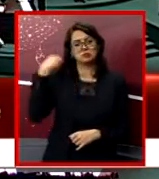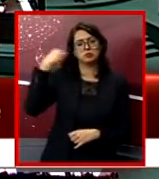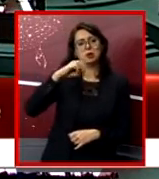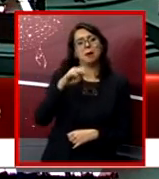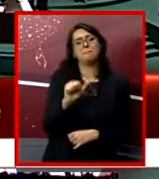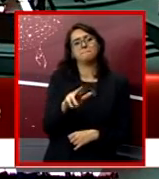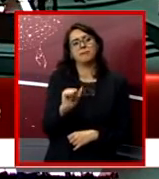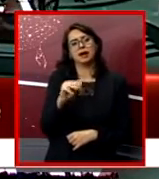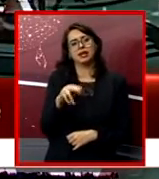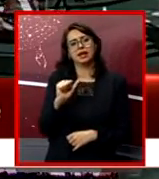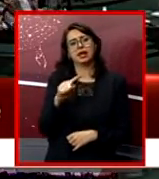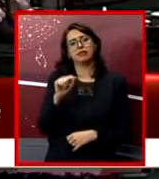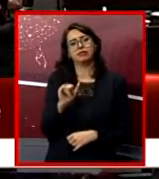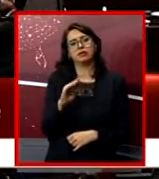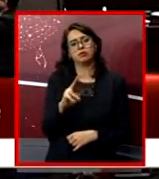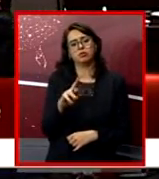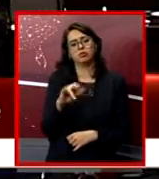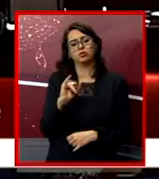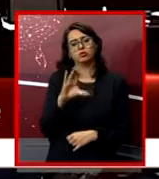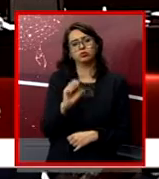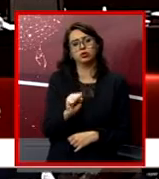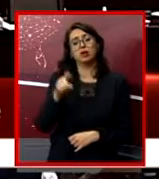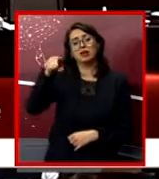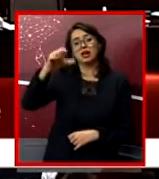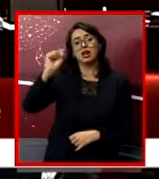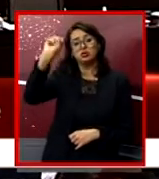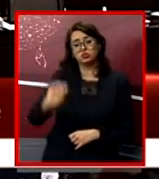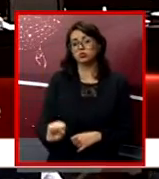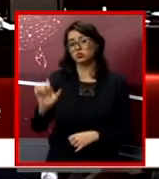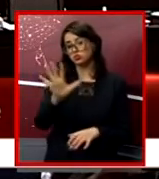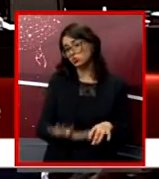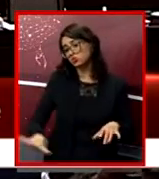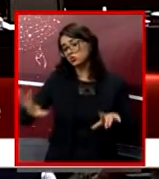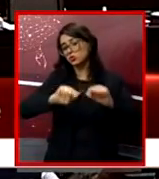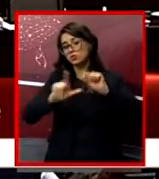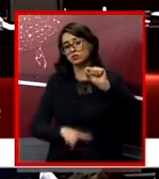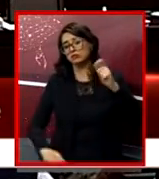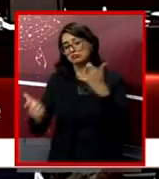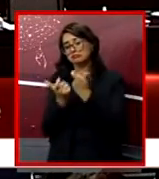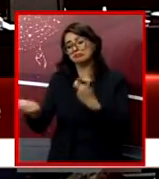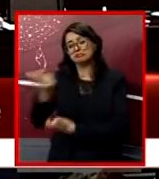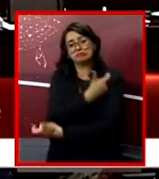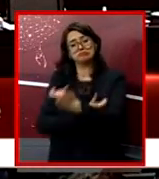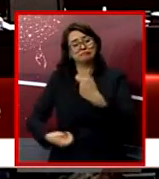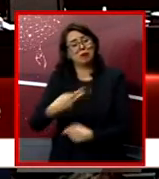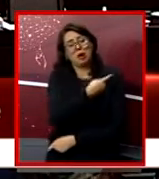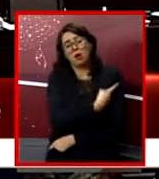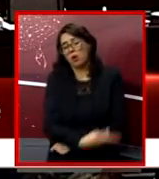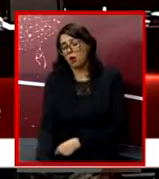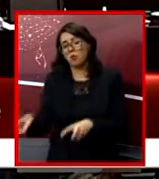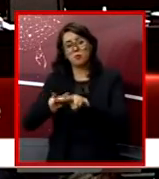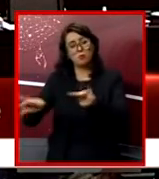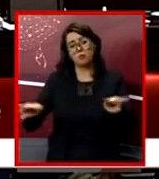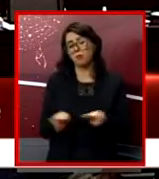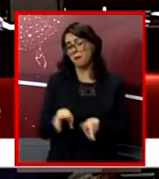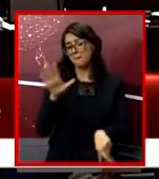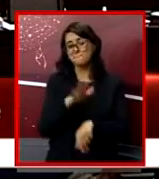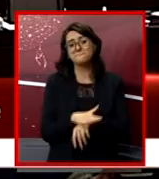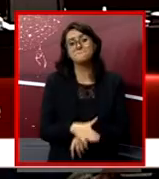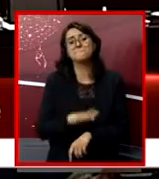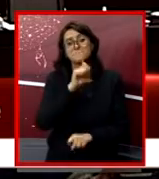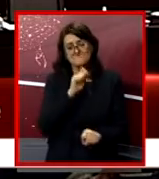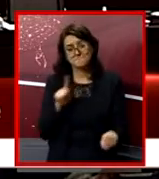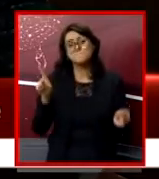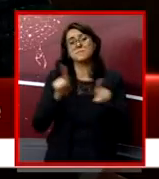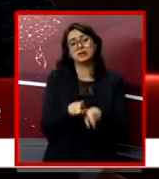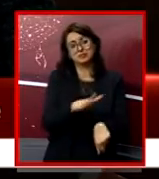Benítez Tiburcio, recordó que el sur del país, por sus condiciones socioeconómicas, sigue siendo la zona más vulnerable de la nación. Además, se sumó